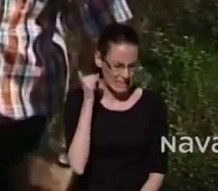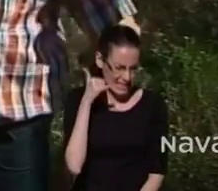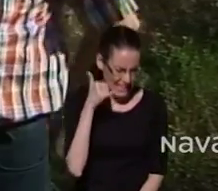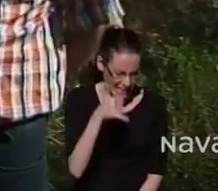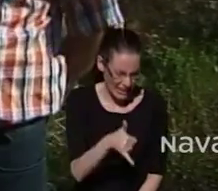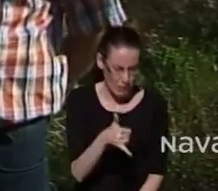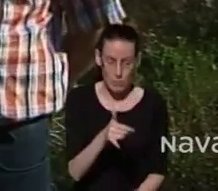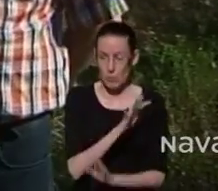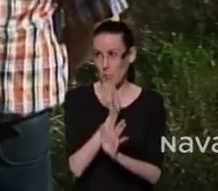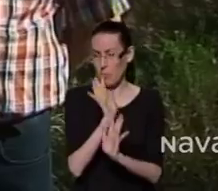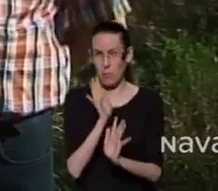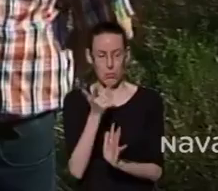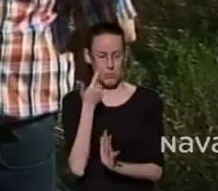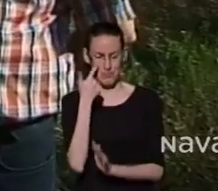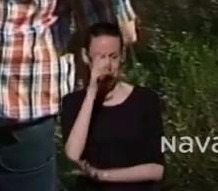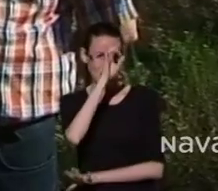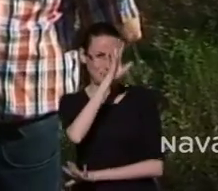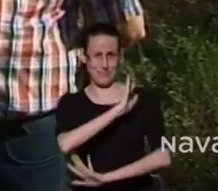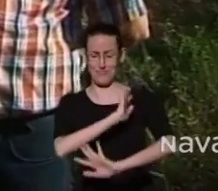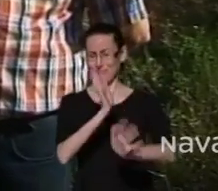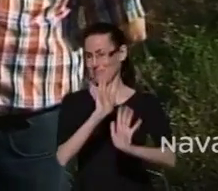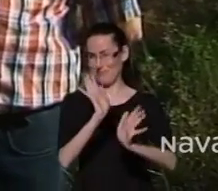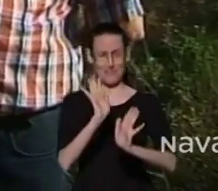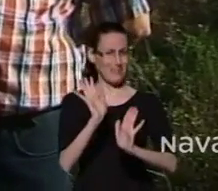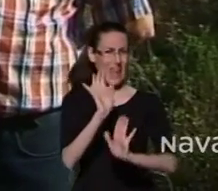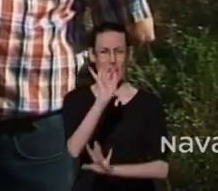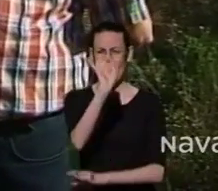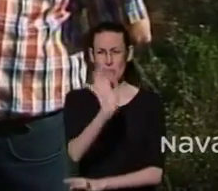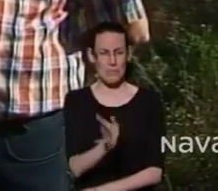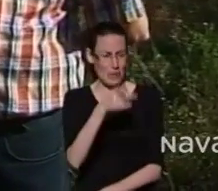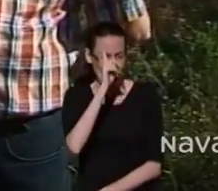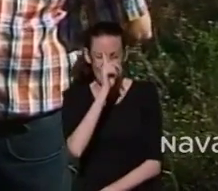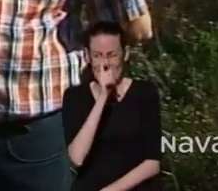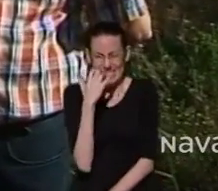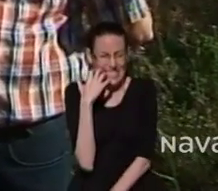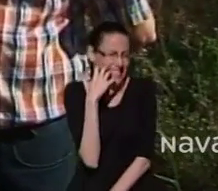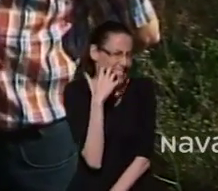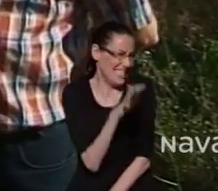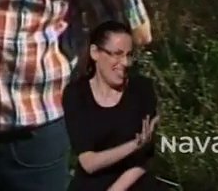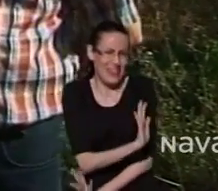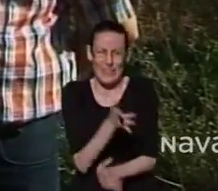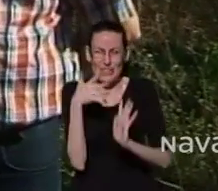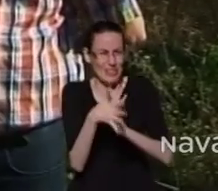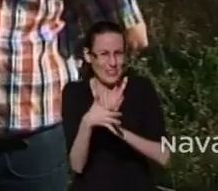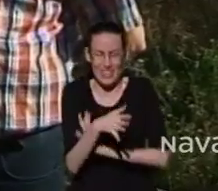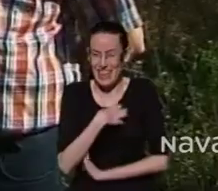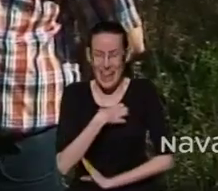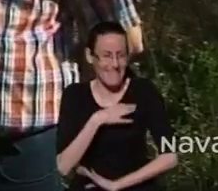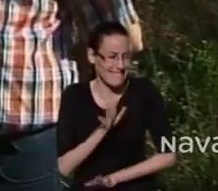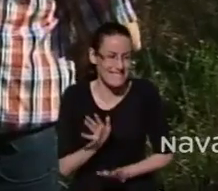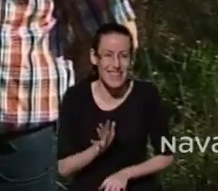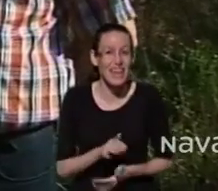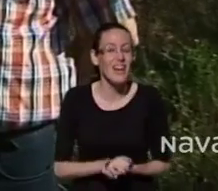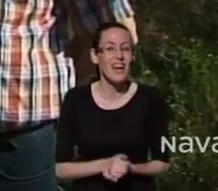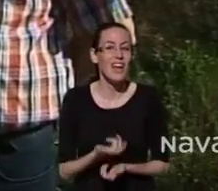Bueno, esto parecía aquello un... Bueno, no te puedo explicar. Y